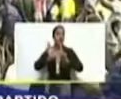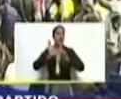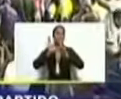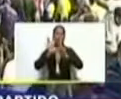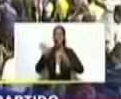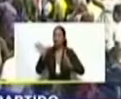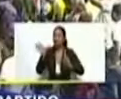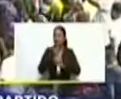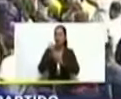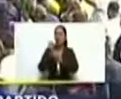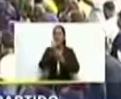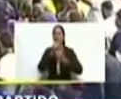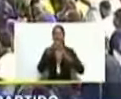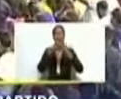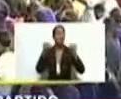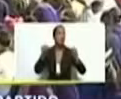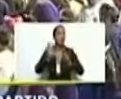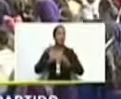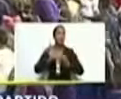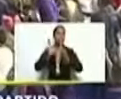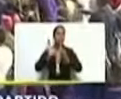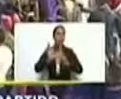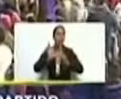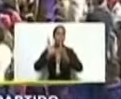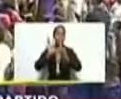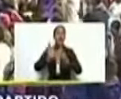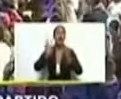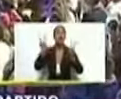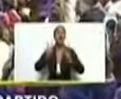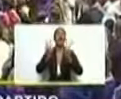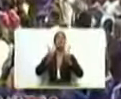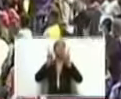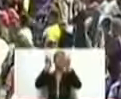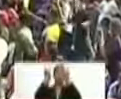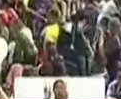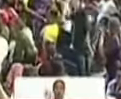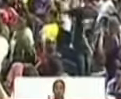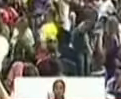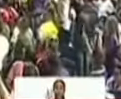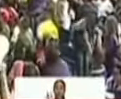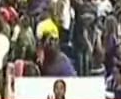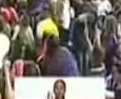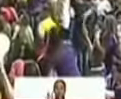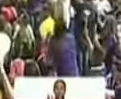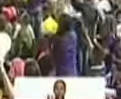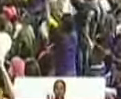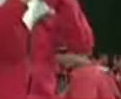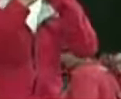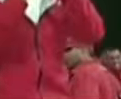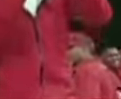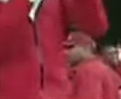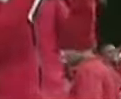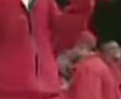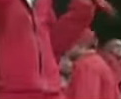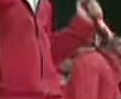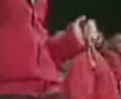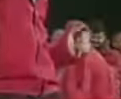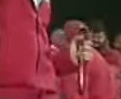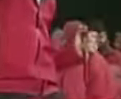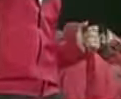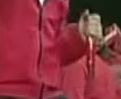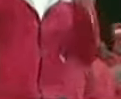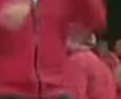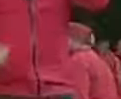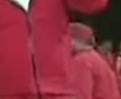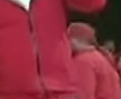una distinción con Cuba, que es muy interesante. Justo estaba preparando una nota para este fin de semana que viene y hablando con un experto que